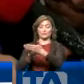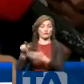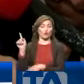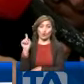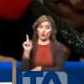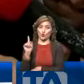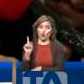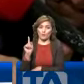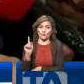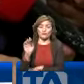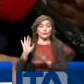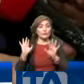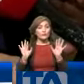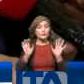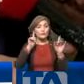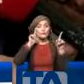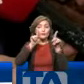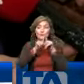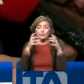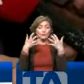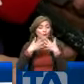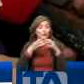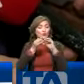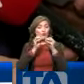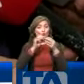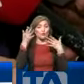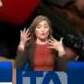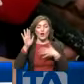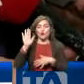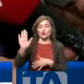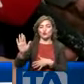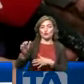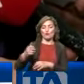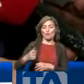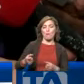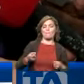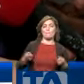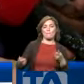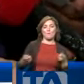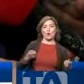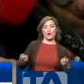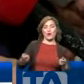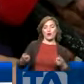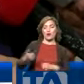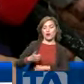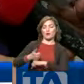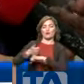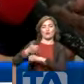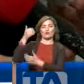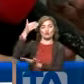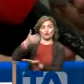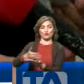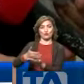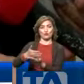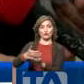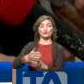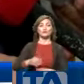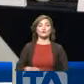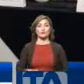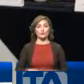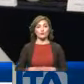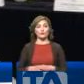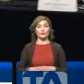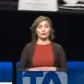Ciudadana. Lo que hay un consenso claro en de limitar las funciones de este consejo, sobre todo en el tema de la designación de